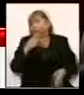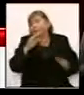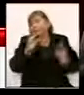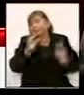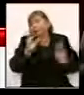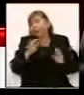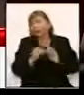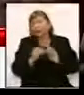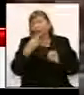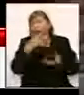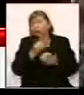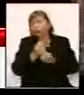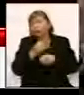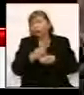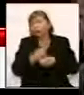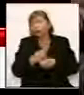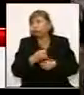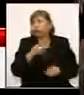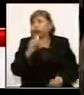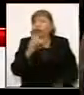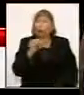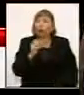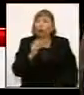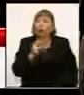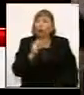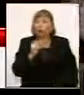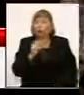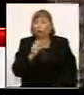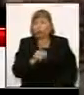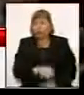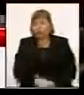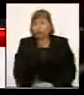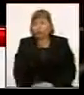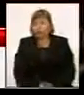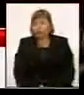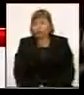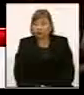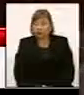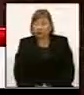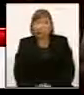el óvalo, etcétera. El óvalo dice el contrato, el óvalo.